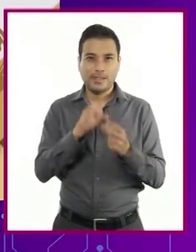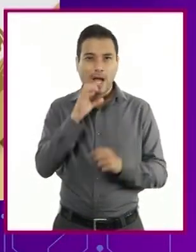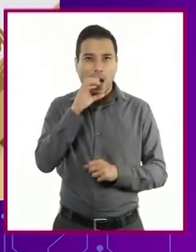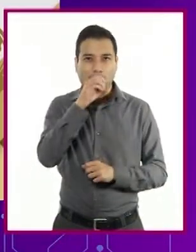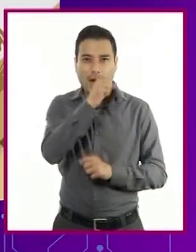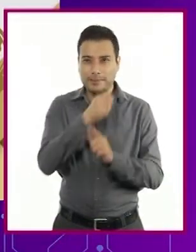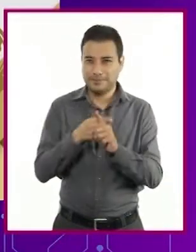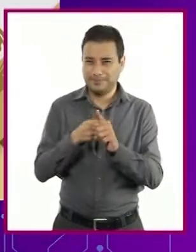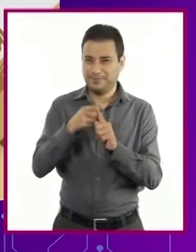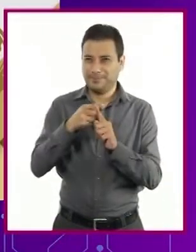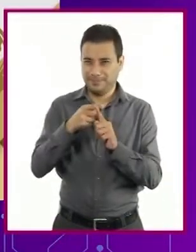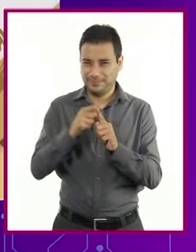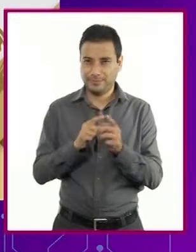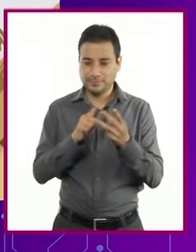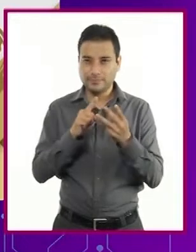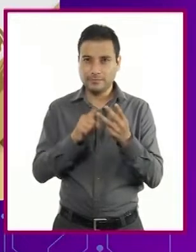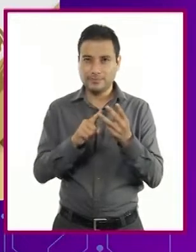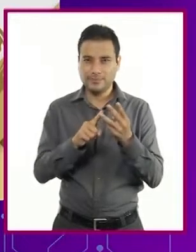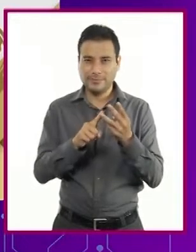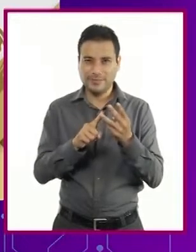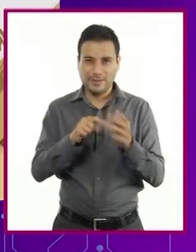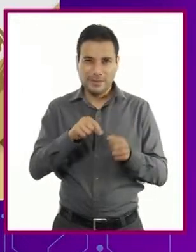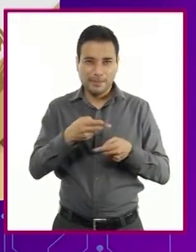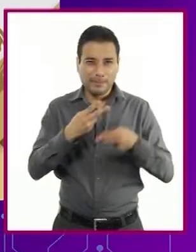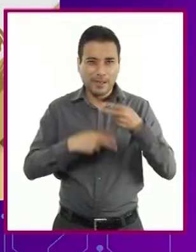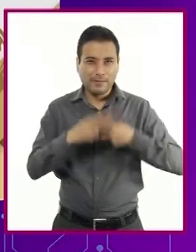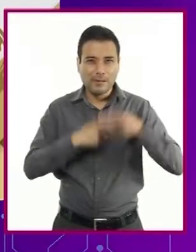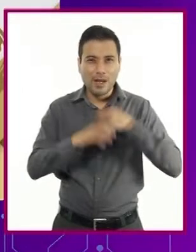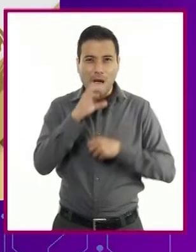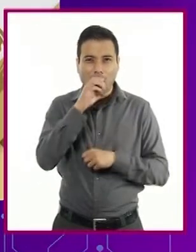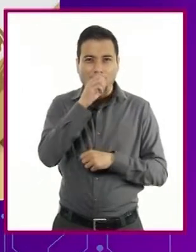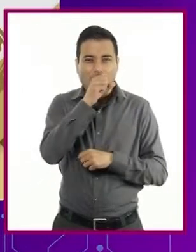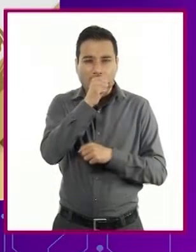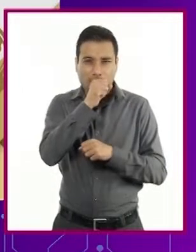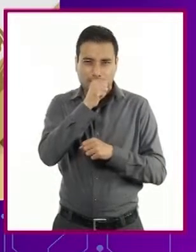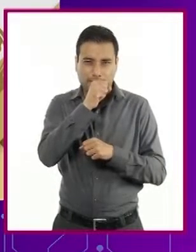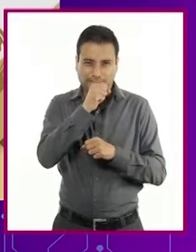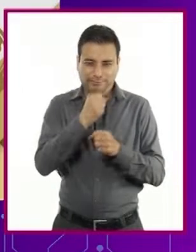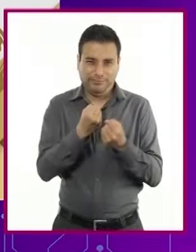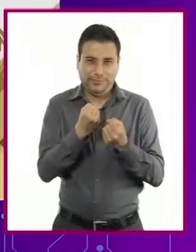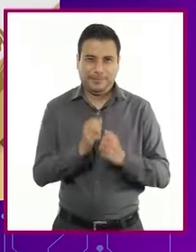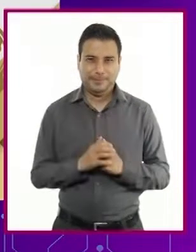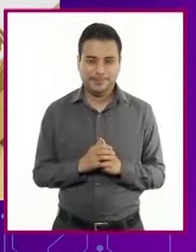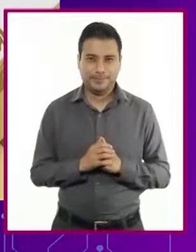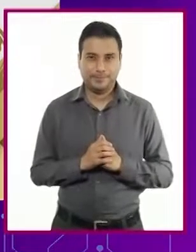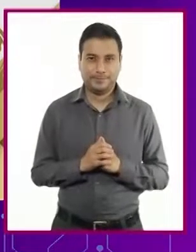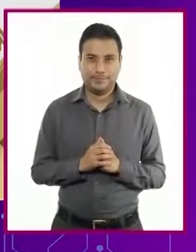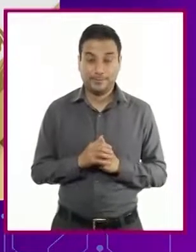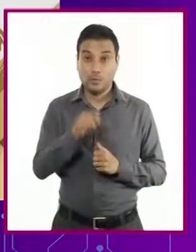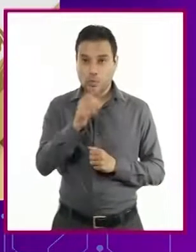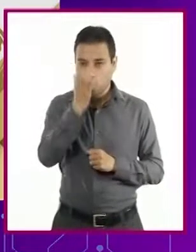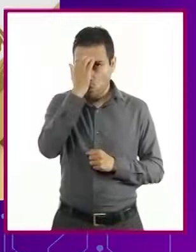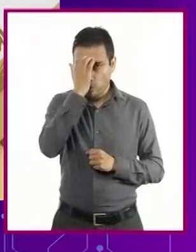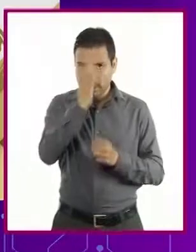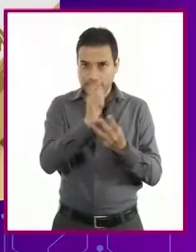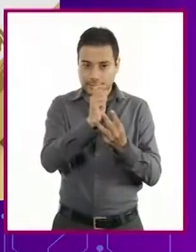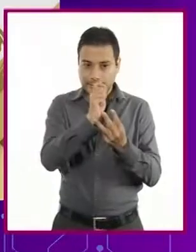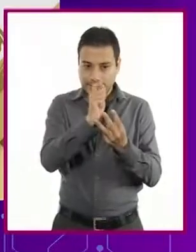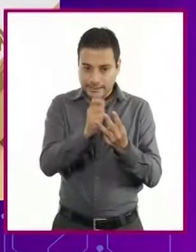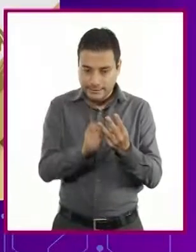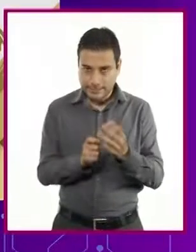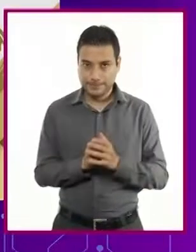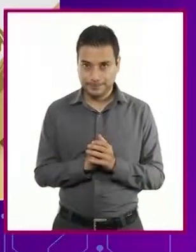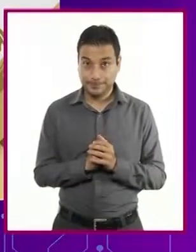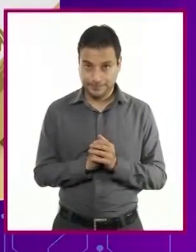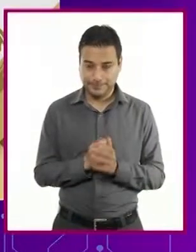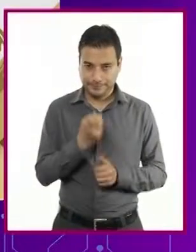global, el efecto invernadero. El propósito de esta sesión es distinguir la diferencia y la relación que existe entre